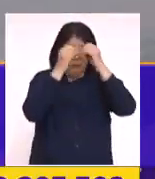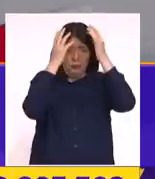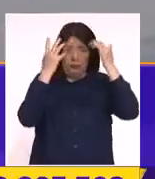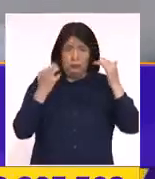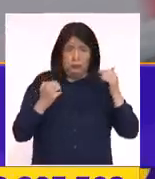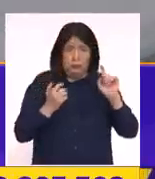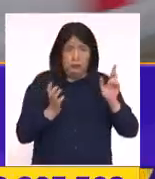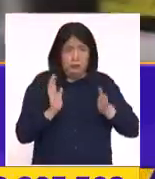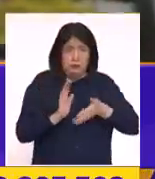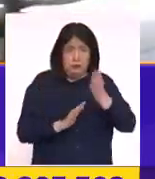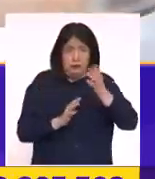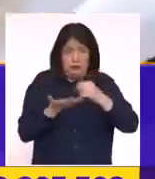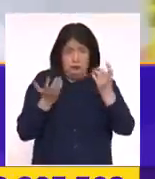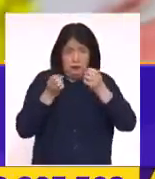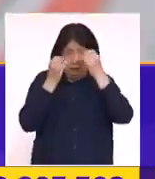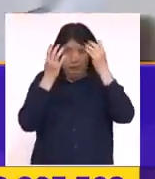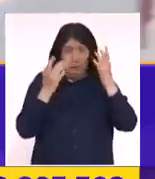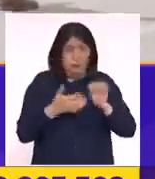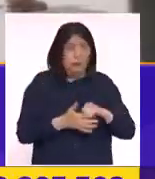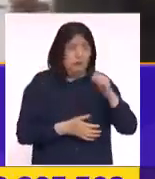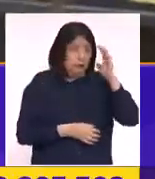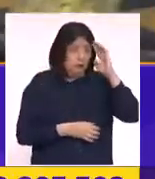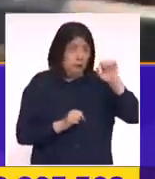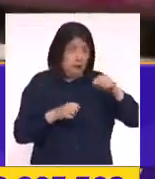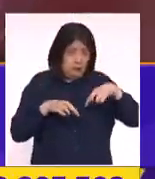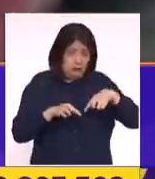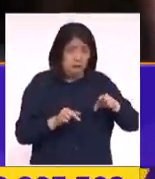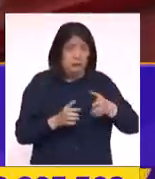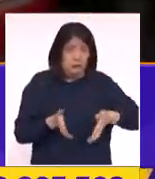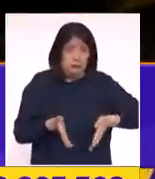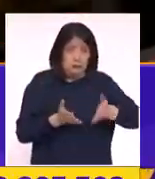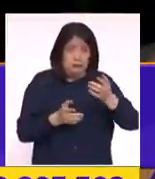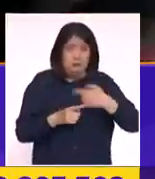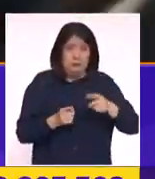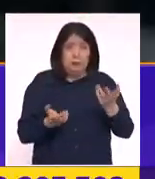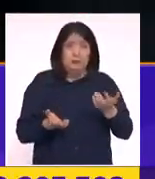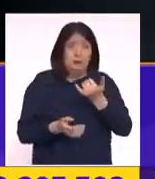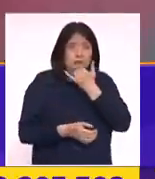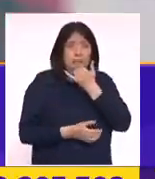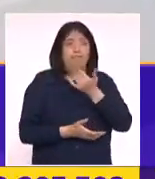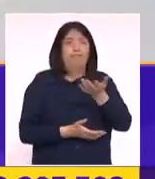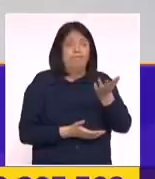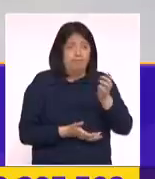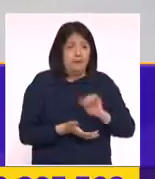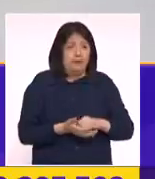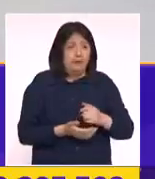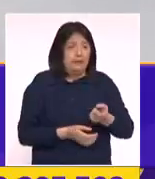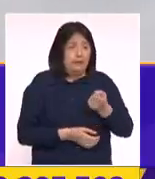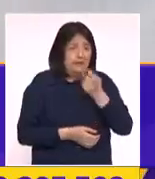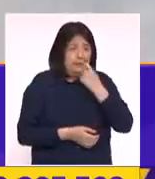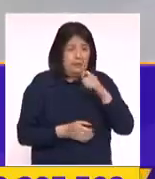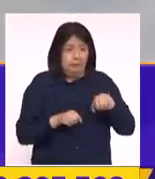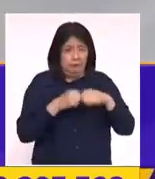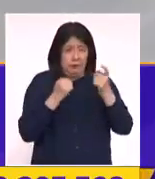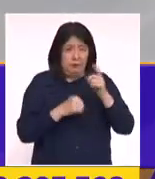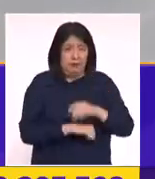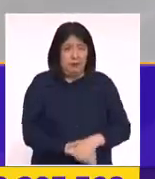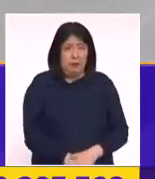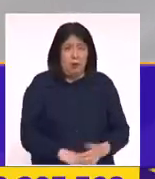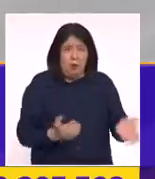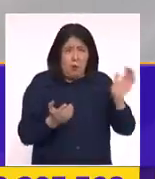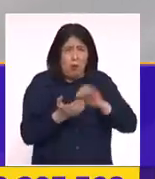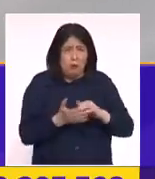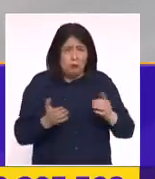iba a casarse. La policía le permite el paso, pero ¿a qué costo? que le reventaron las lunas con una línea de